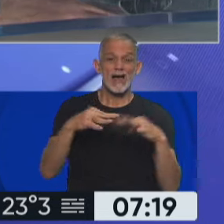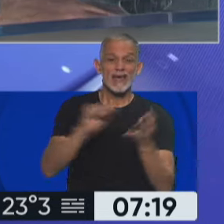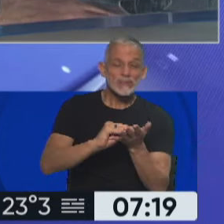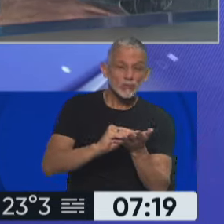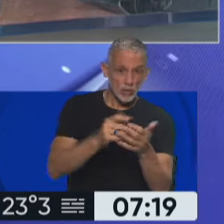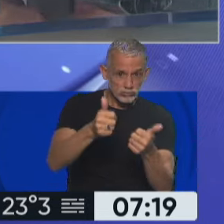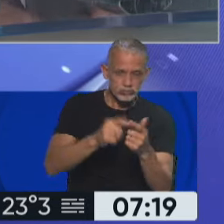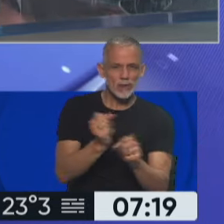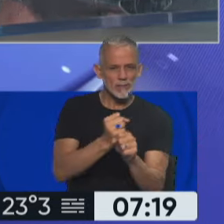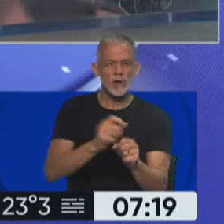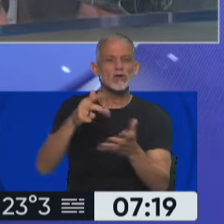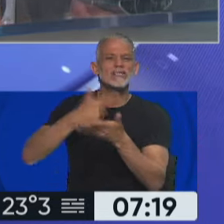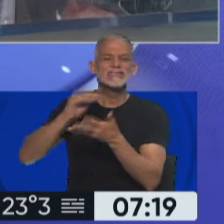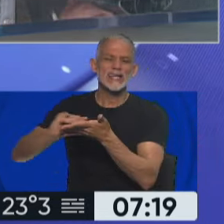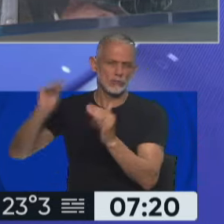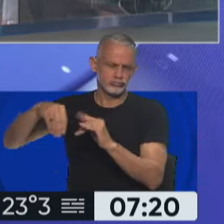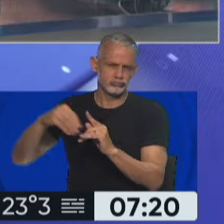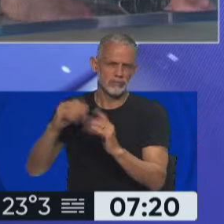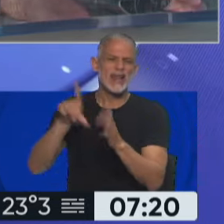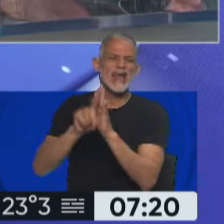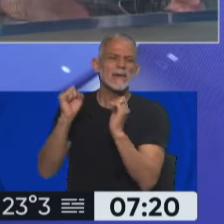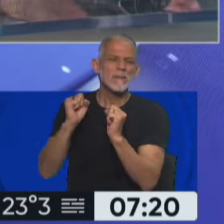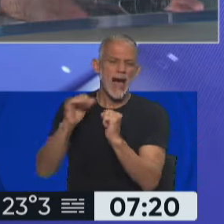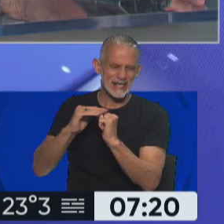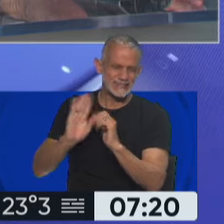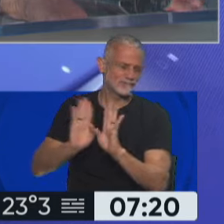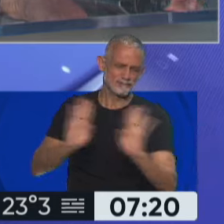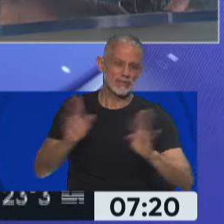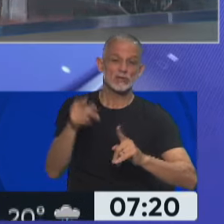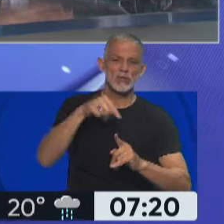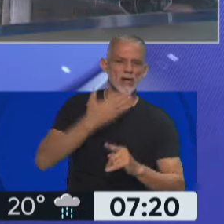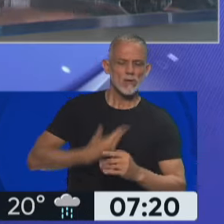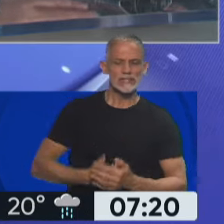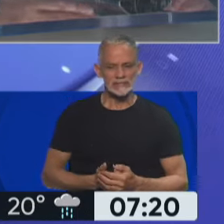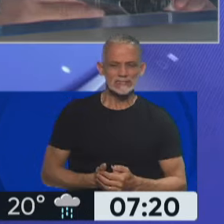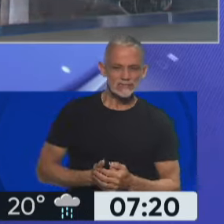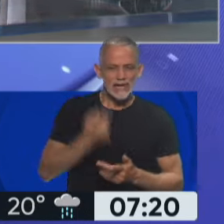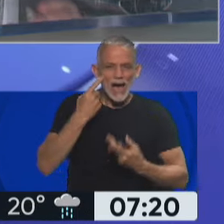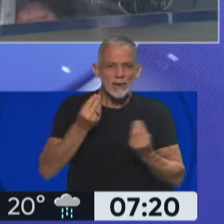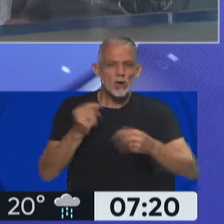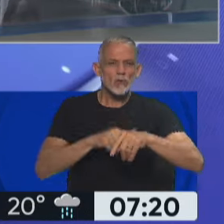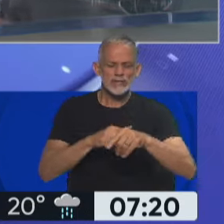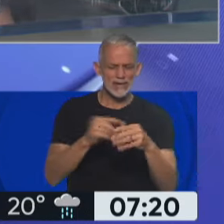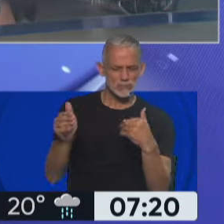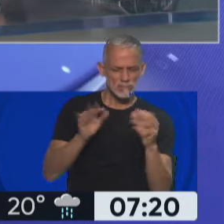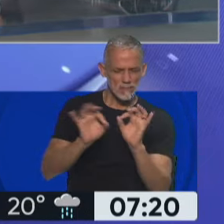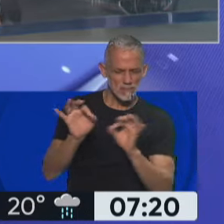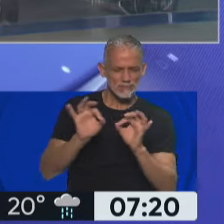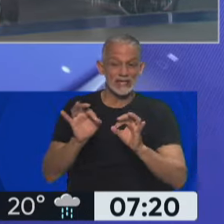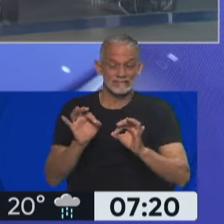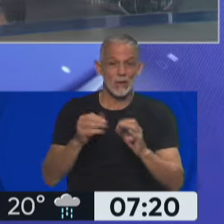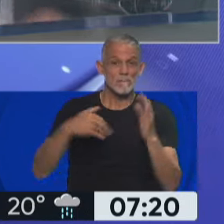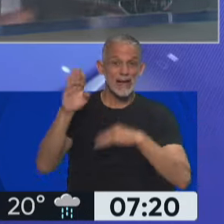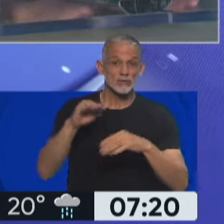fracasó en el senado es ahí donde también el gobierno está poniendo un poco la mirada anticipándose en los tiempos diciendo si construimos